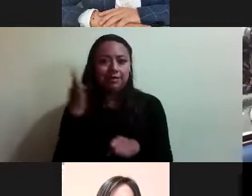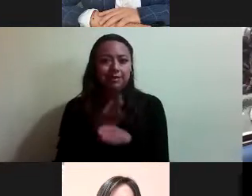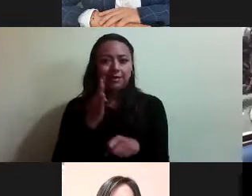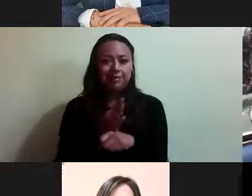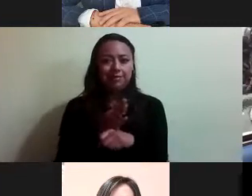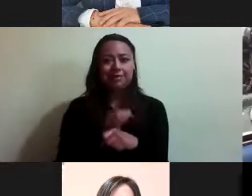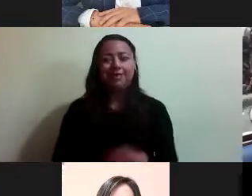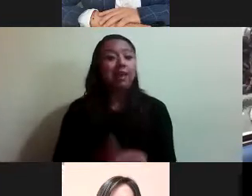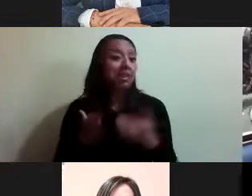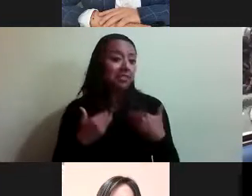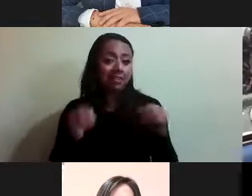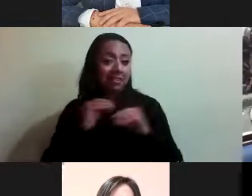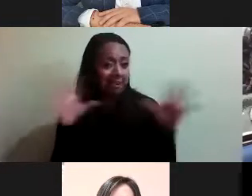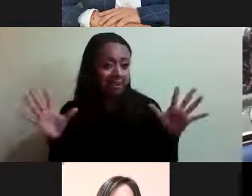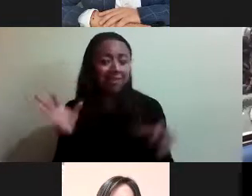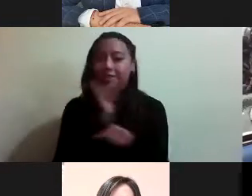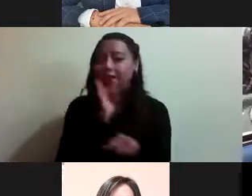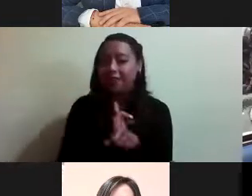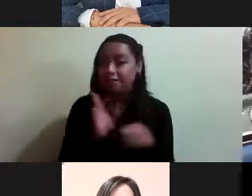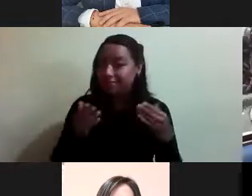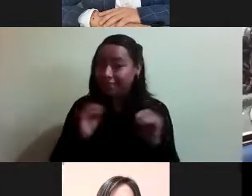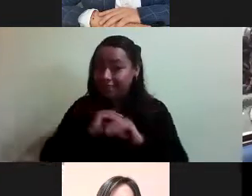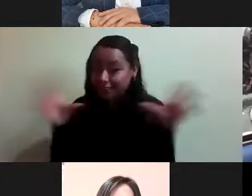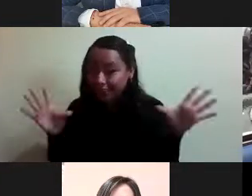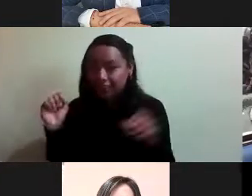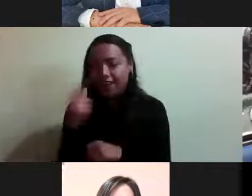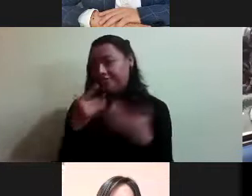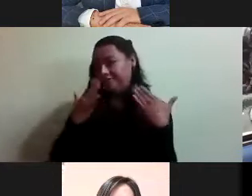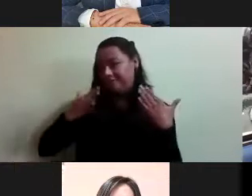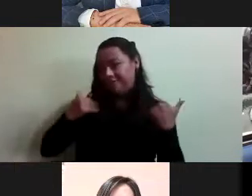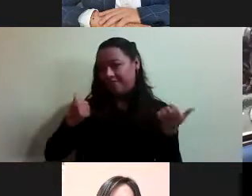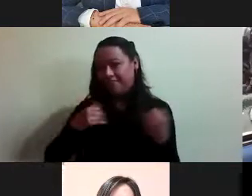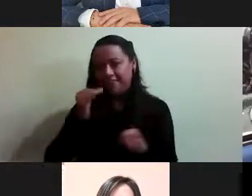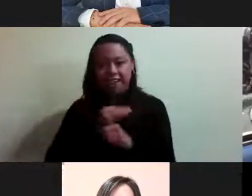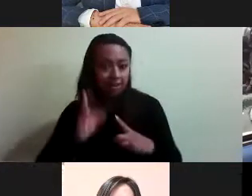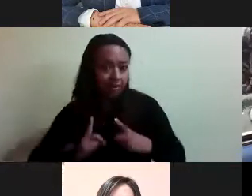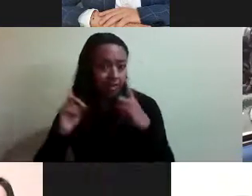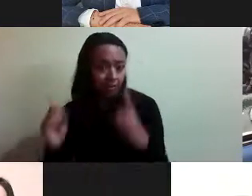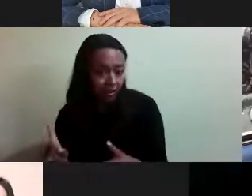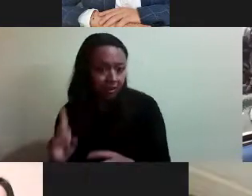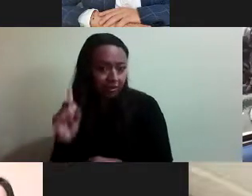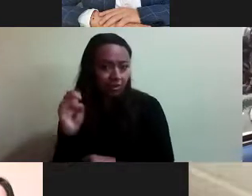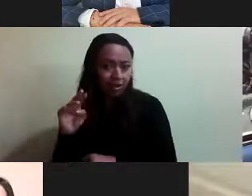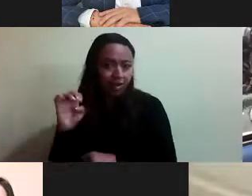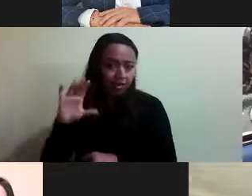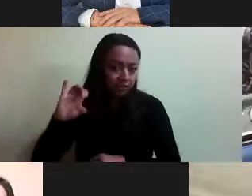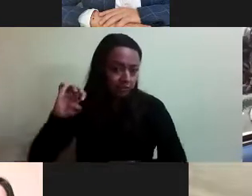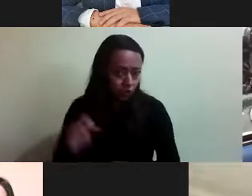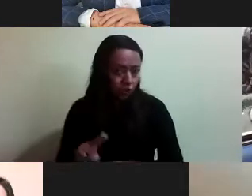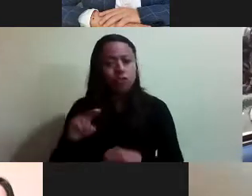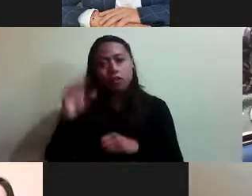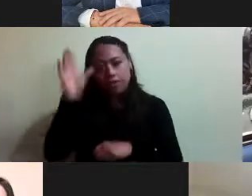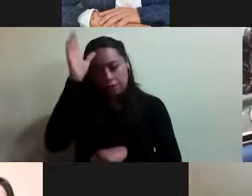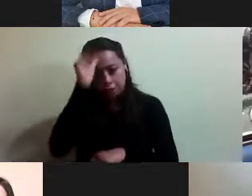tema. El mismo tesorero nos ha planteado que tal vez no es una donación ni es un convenio, sino simplemente nos frenaron las